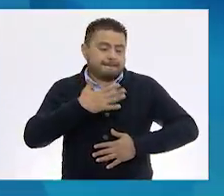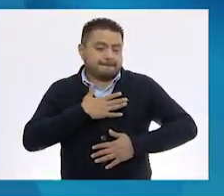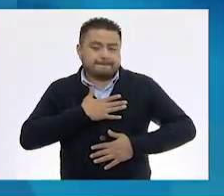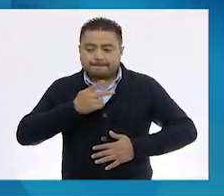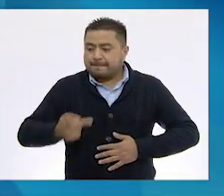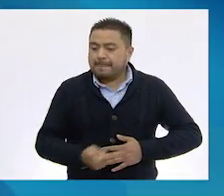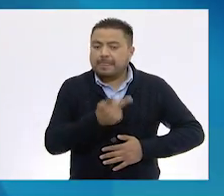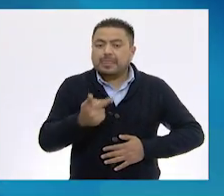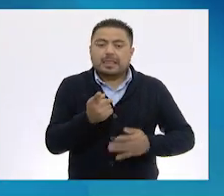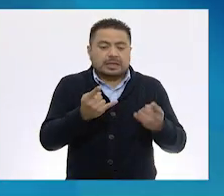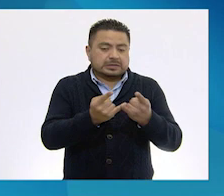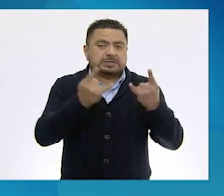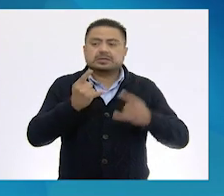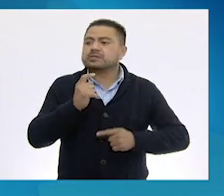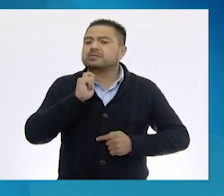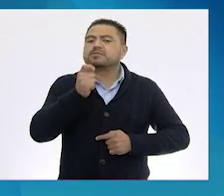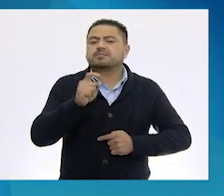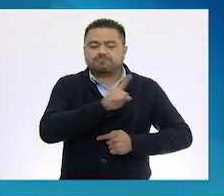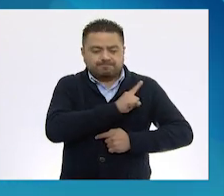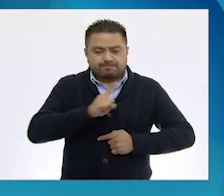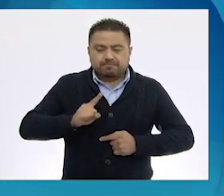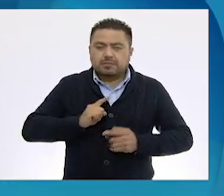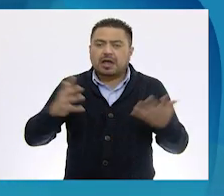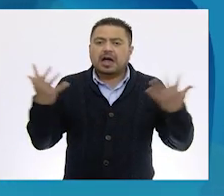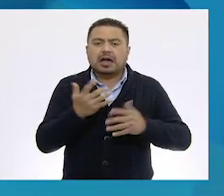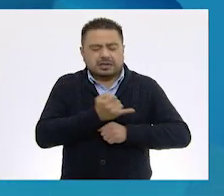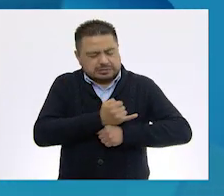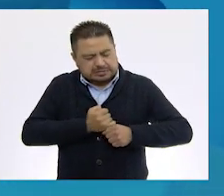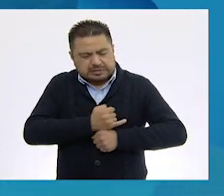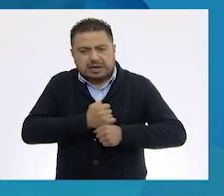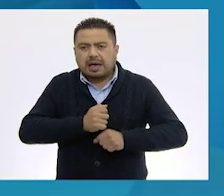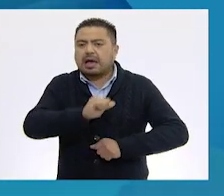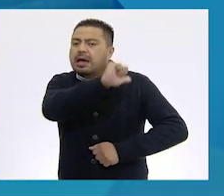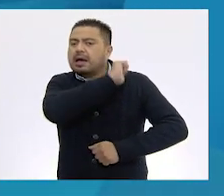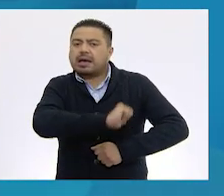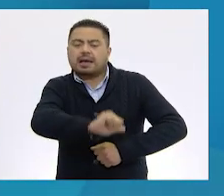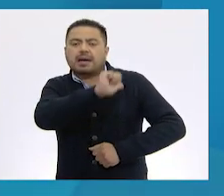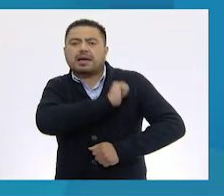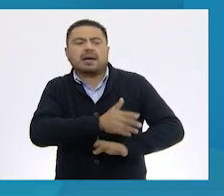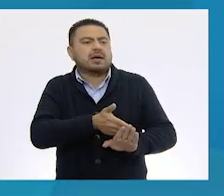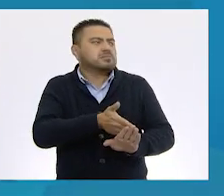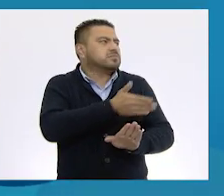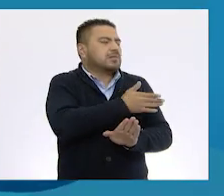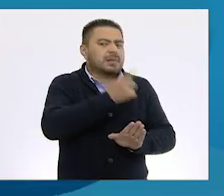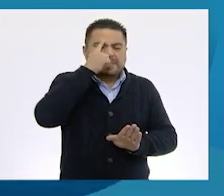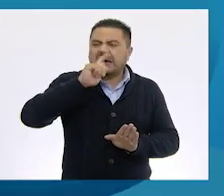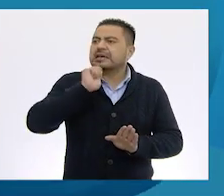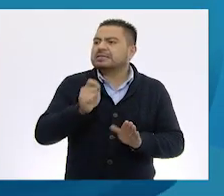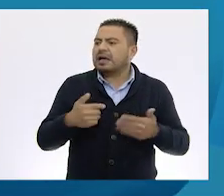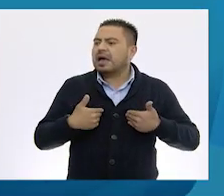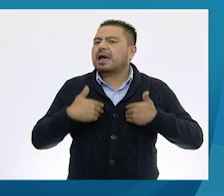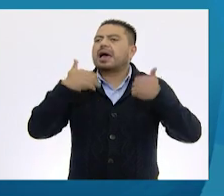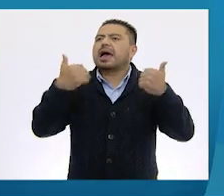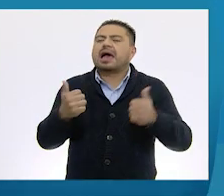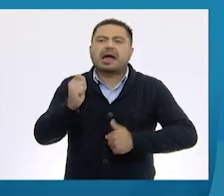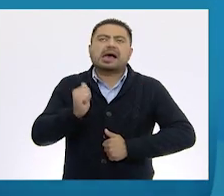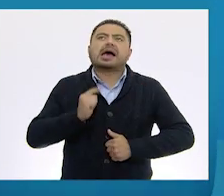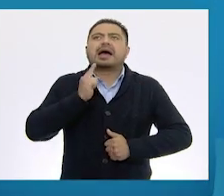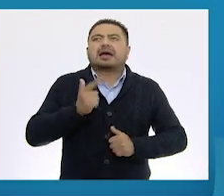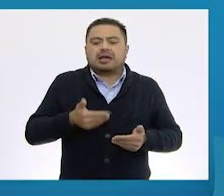pregunta histórica tiene que llevarnos al estudio del pasado para que entendamos algo de